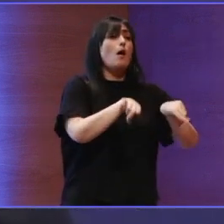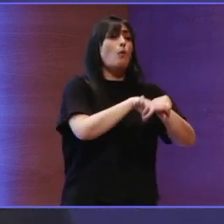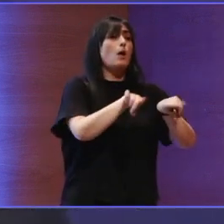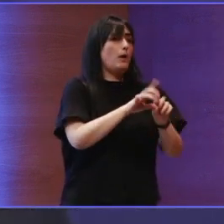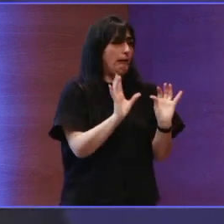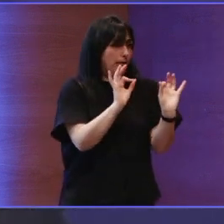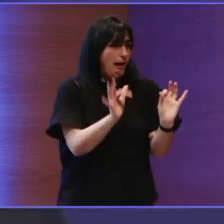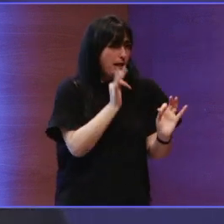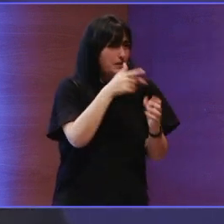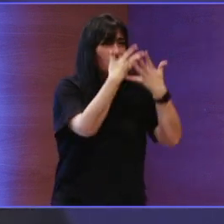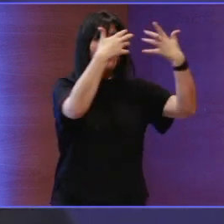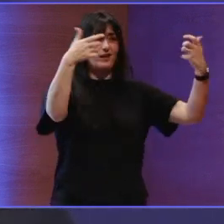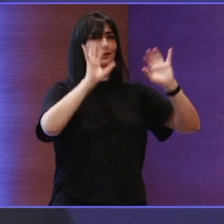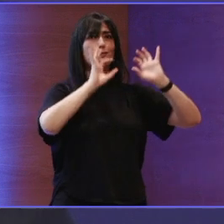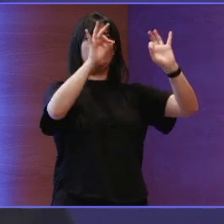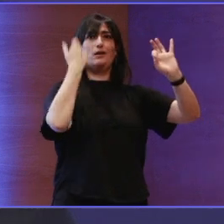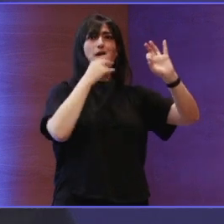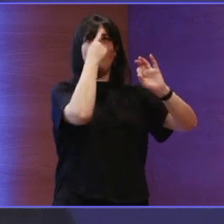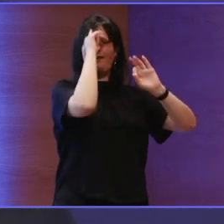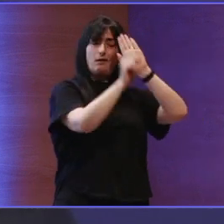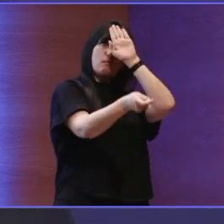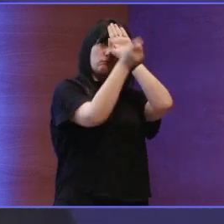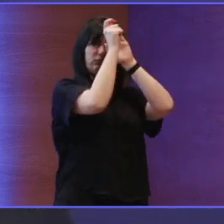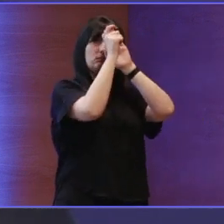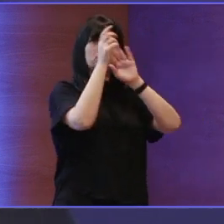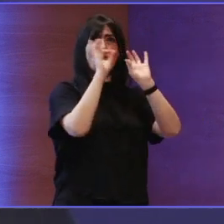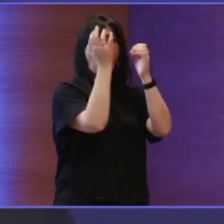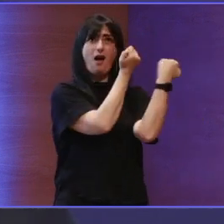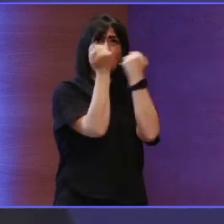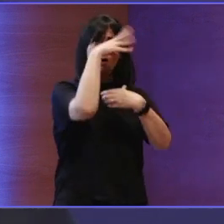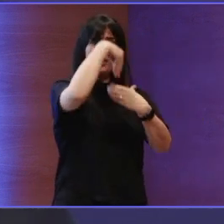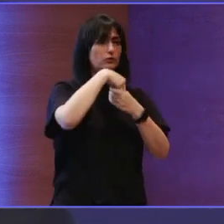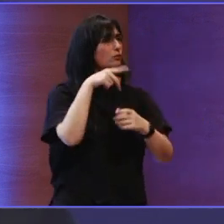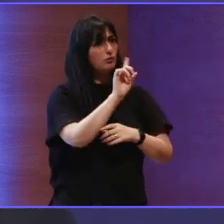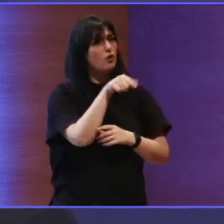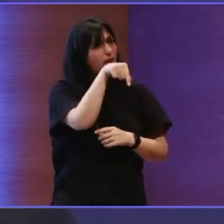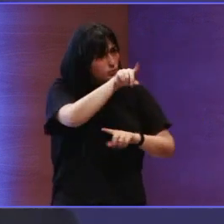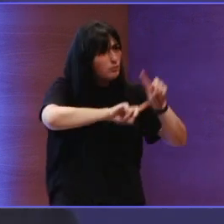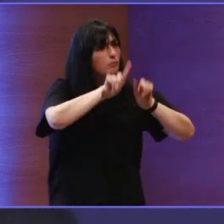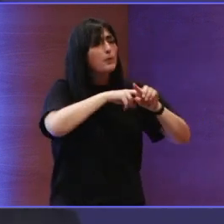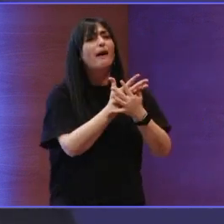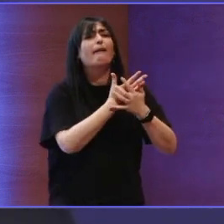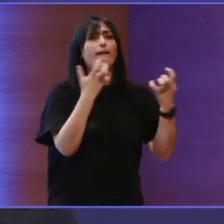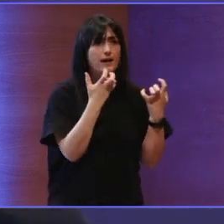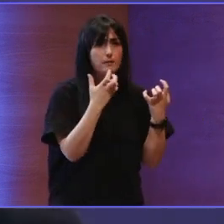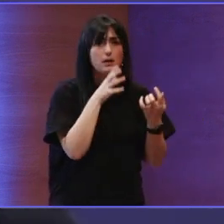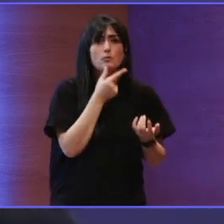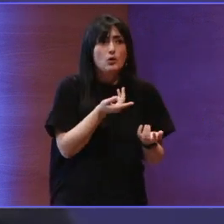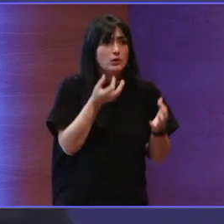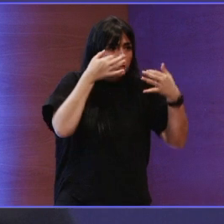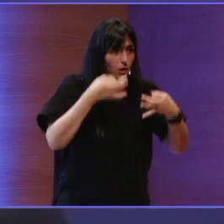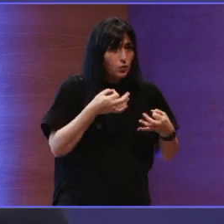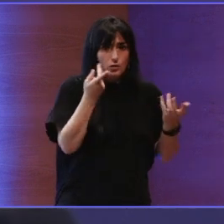acuñada en el ámbito de administración Es un grave problema es un problema que tiene que ver con la consustancialidad probablemente de la